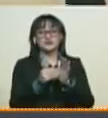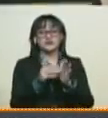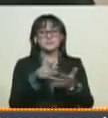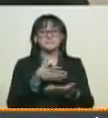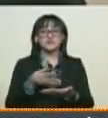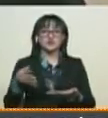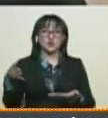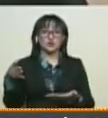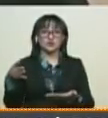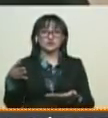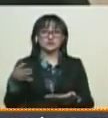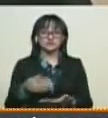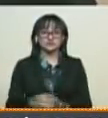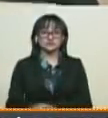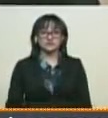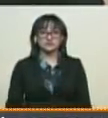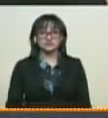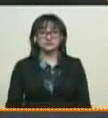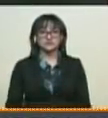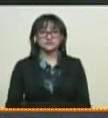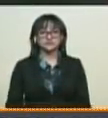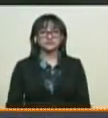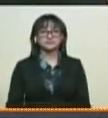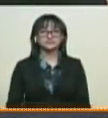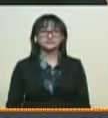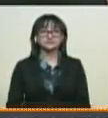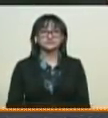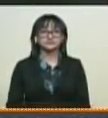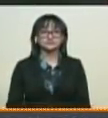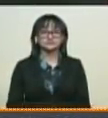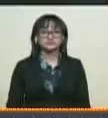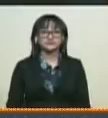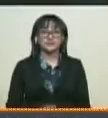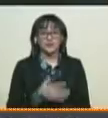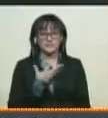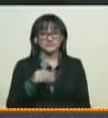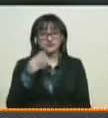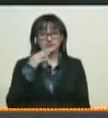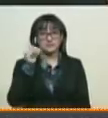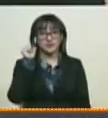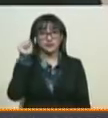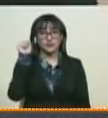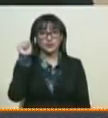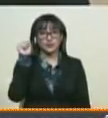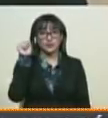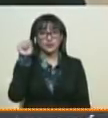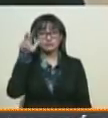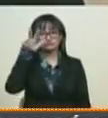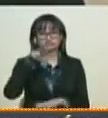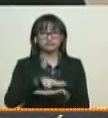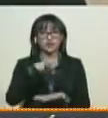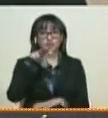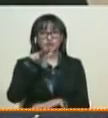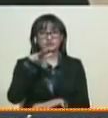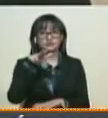2.422.399 millones de bolívares. Pero también el presidente Nicolás Maduro aprobó